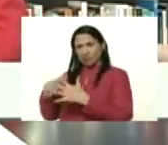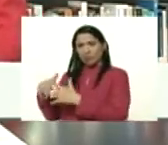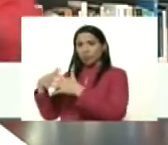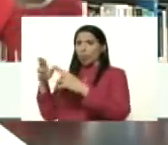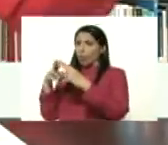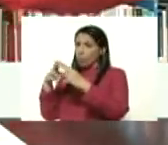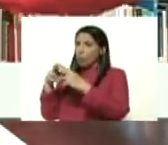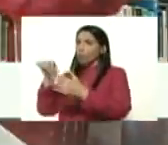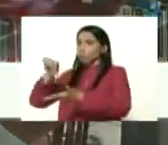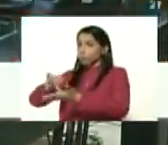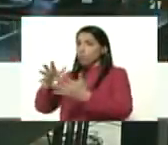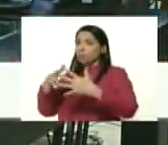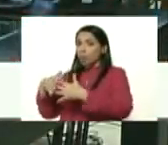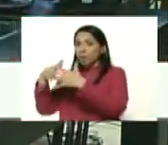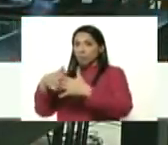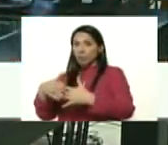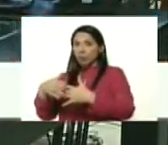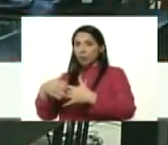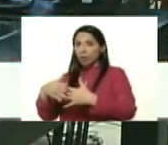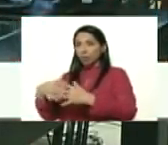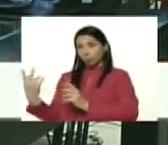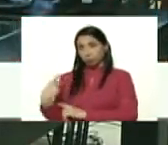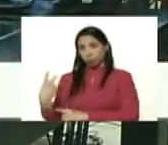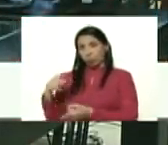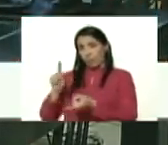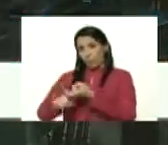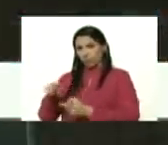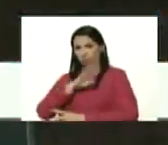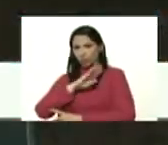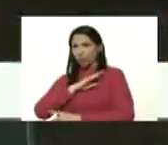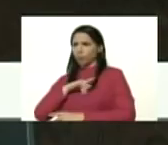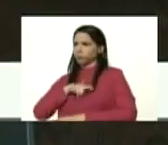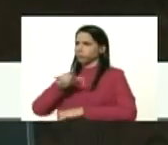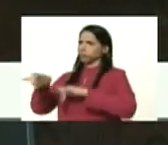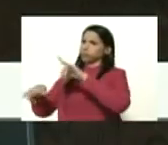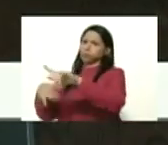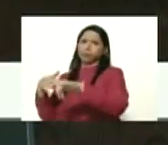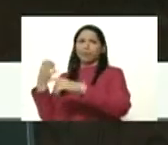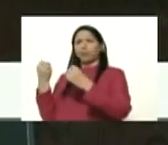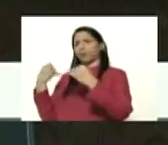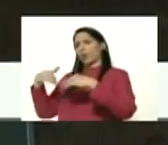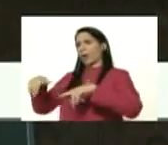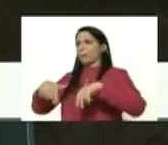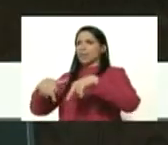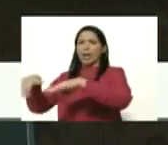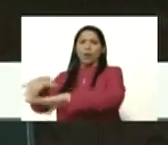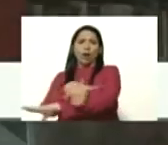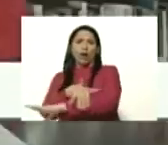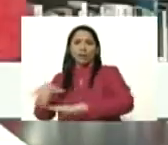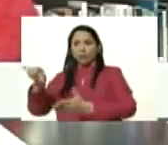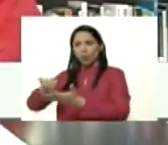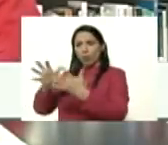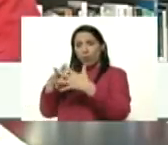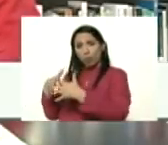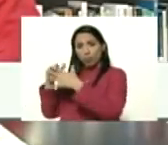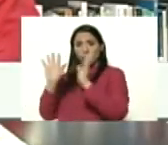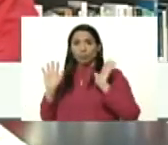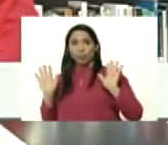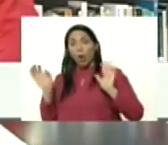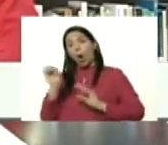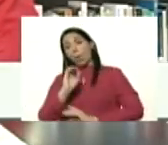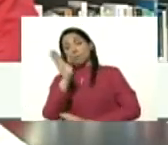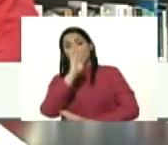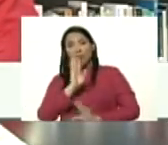bien Brooklyn. Sile y yo hemos estado en Brooklyn muchas veces. Hemos caminado por las calles de Brooklyn. O en